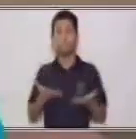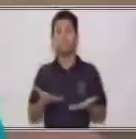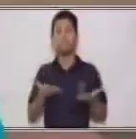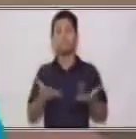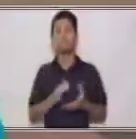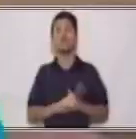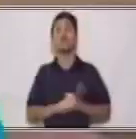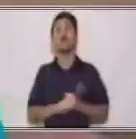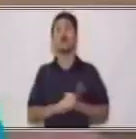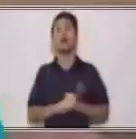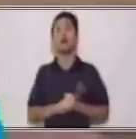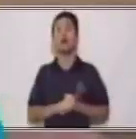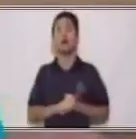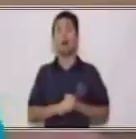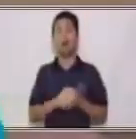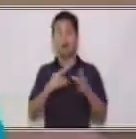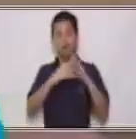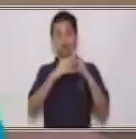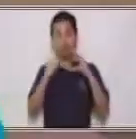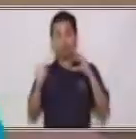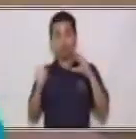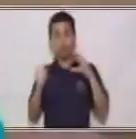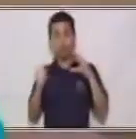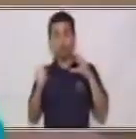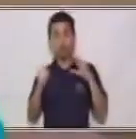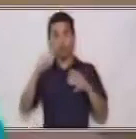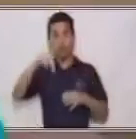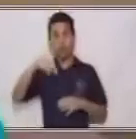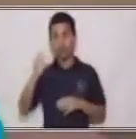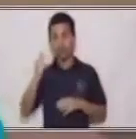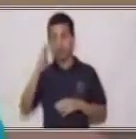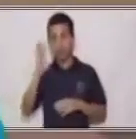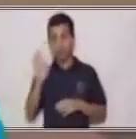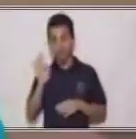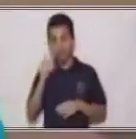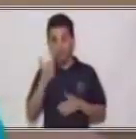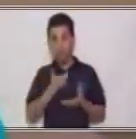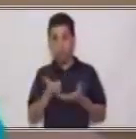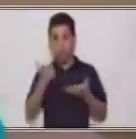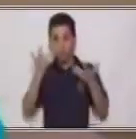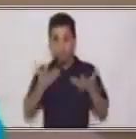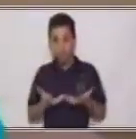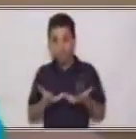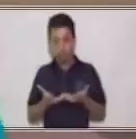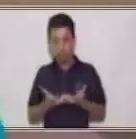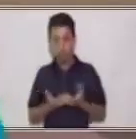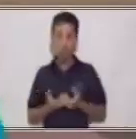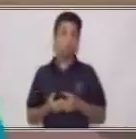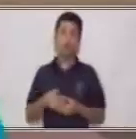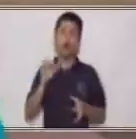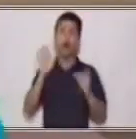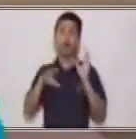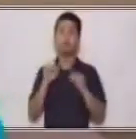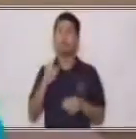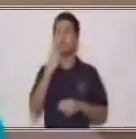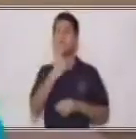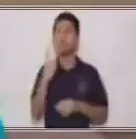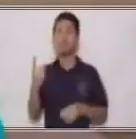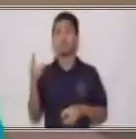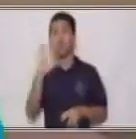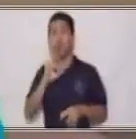¿Será que los nabos se compran por peso? No, se compran por manojo o por unidad.